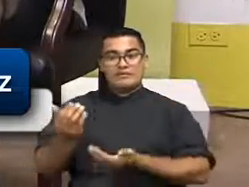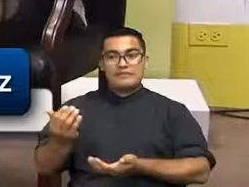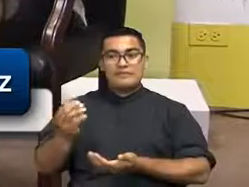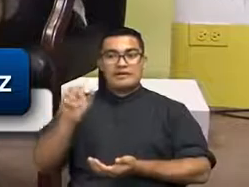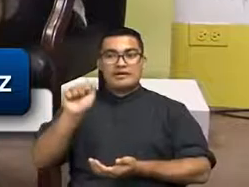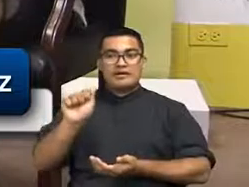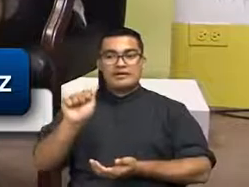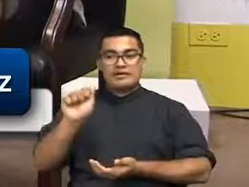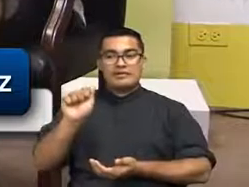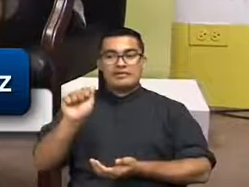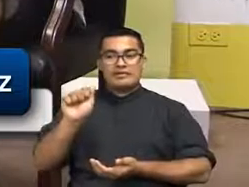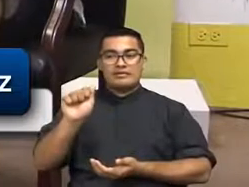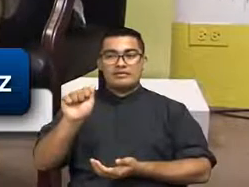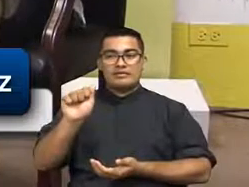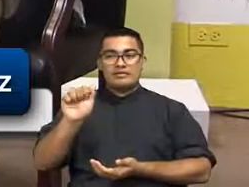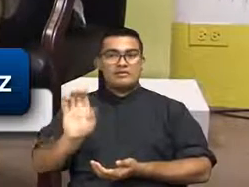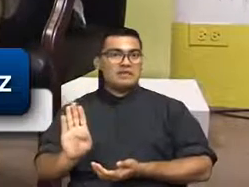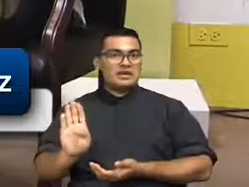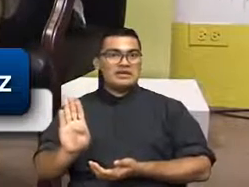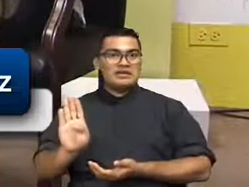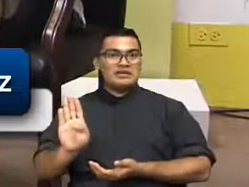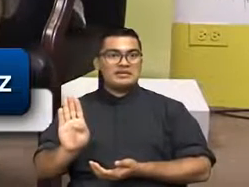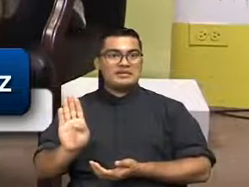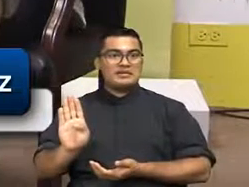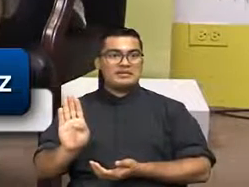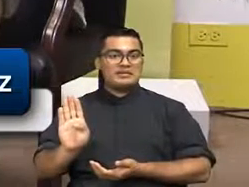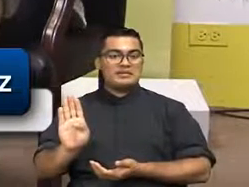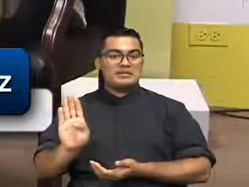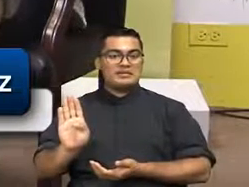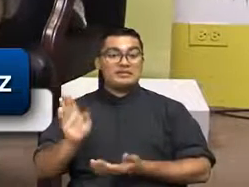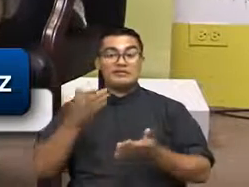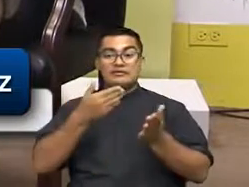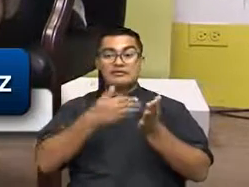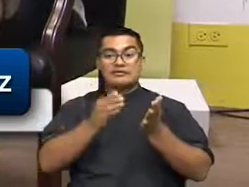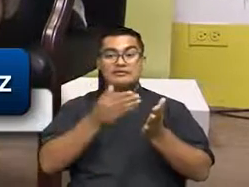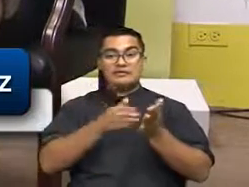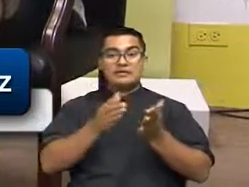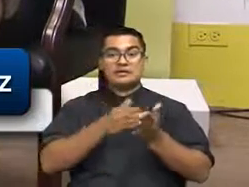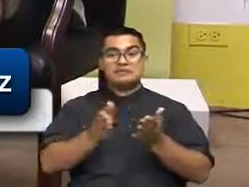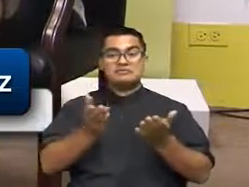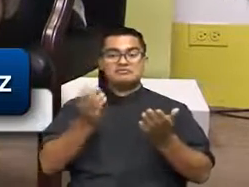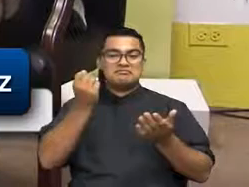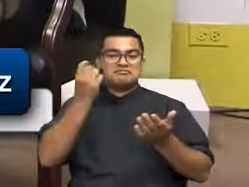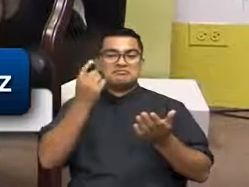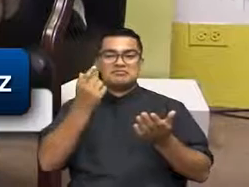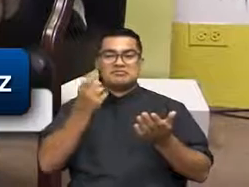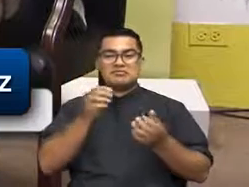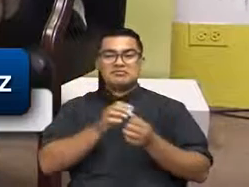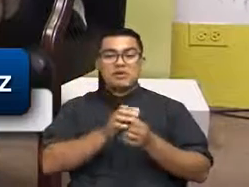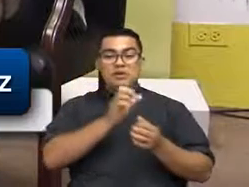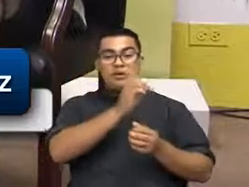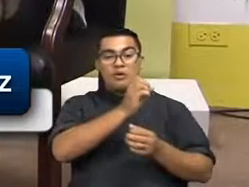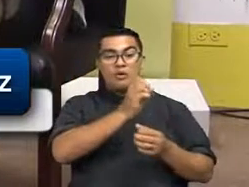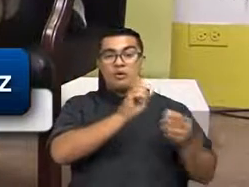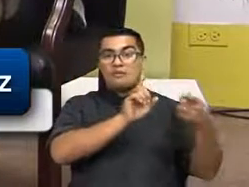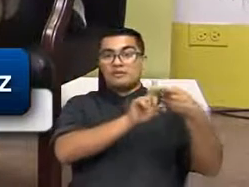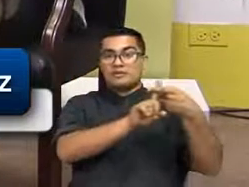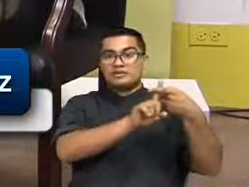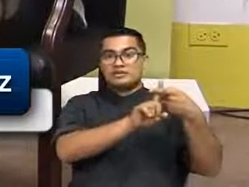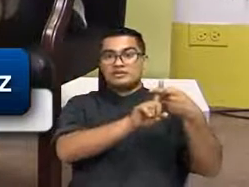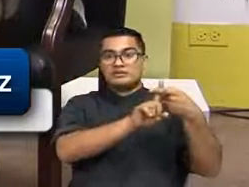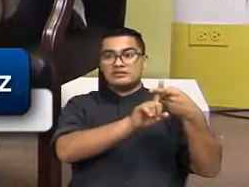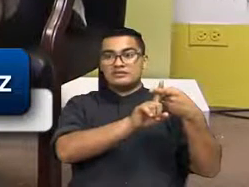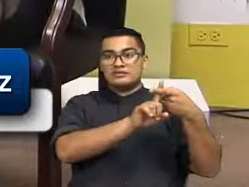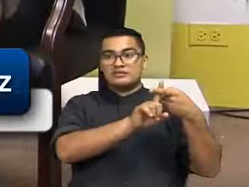A o un tipo de sangre B, de manera sencilla, para que me entiendan, tipo O va a